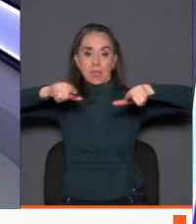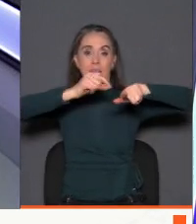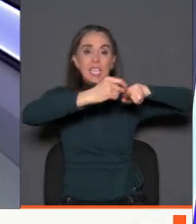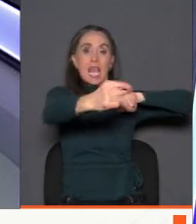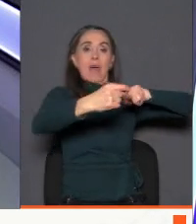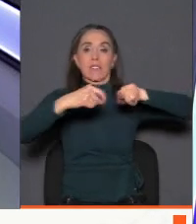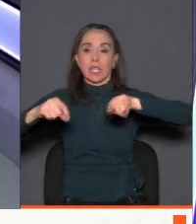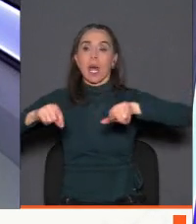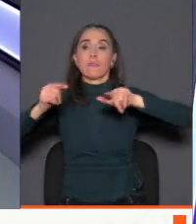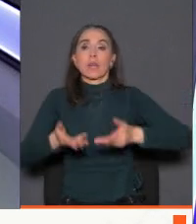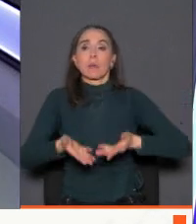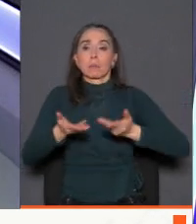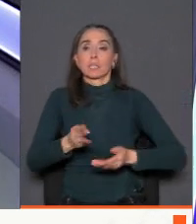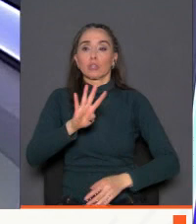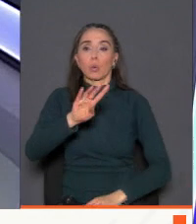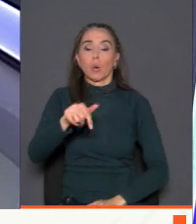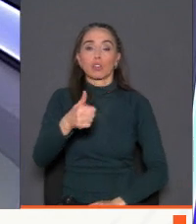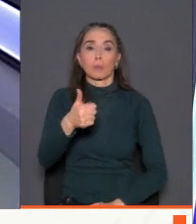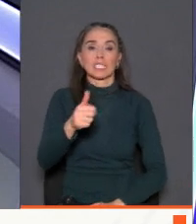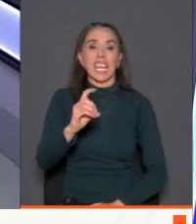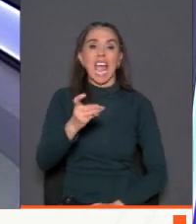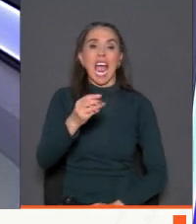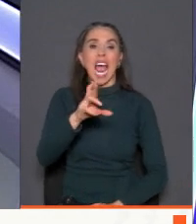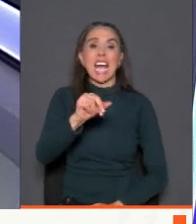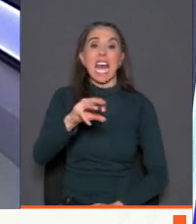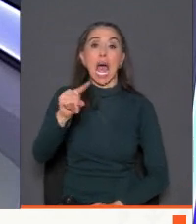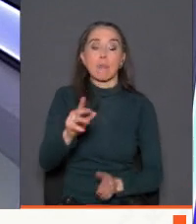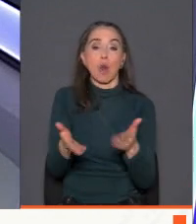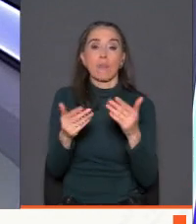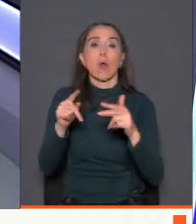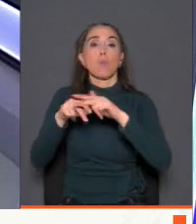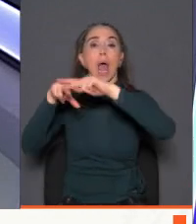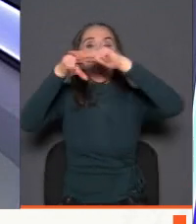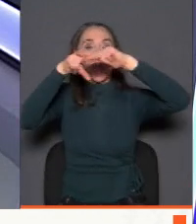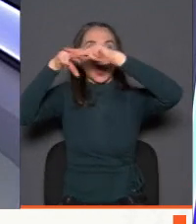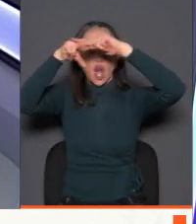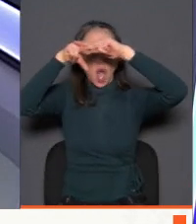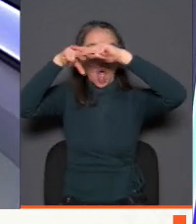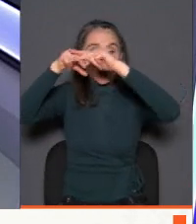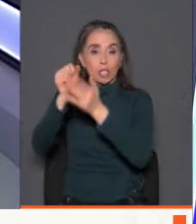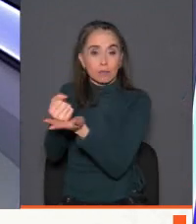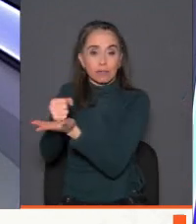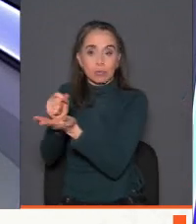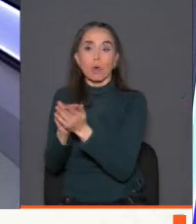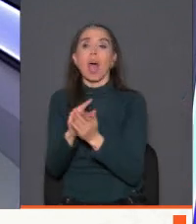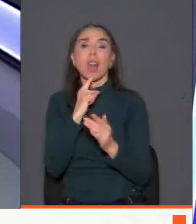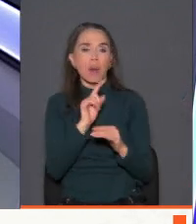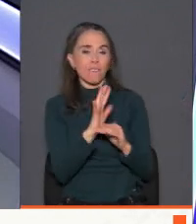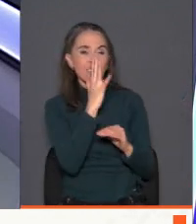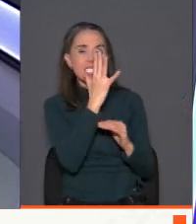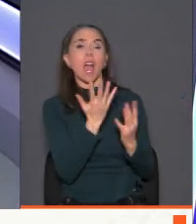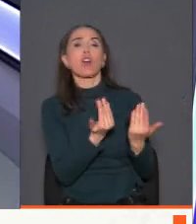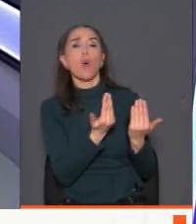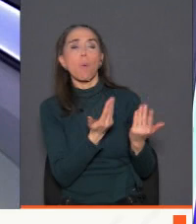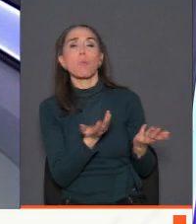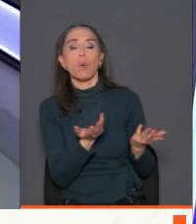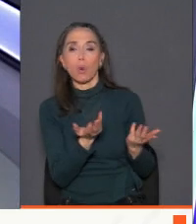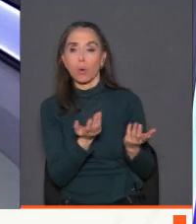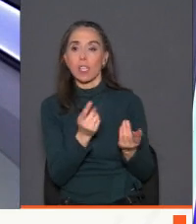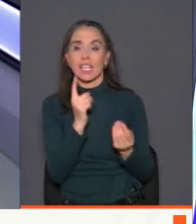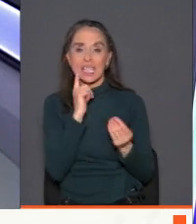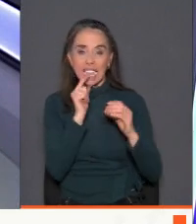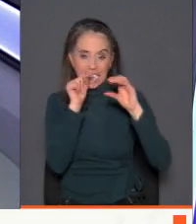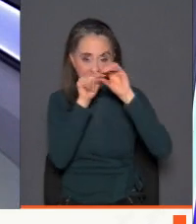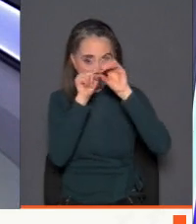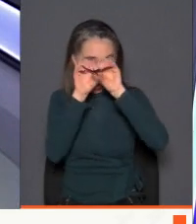poquito. Sí, y en la misma dinámica que nosotros conocemos los drones. Ahora, exacto, le preguntaba cómo van brillando. Ahora lo vemos. Tiene partículas